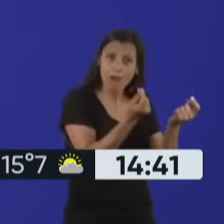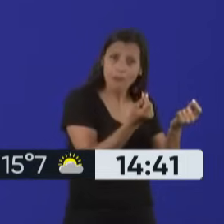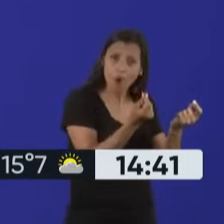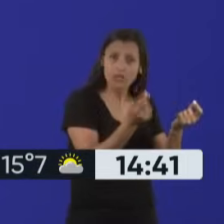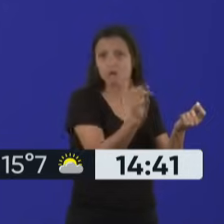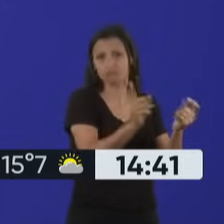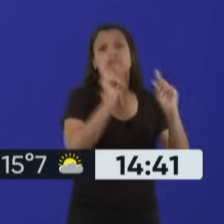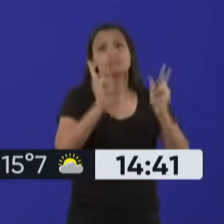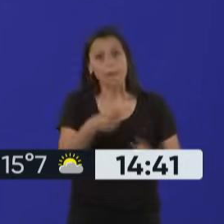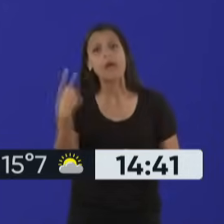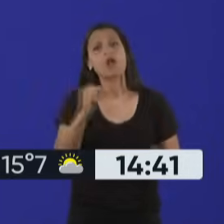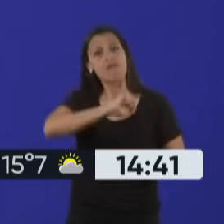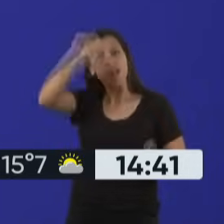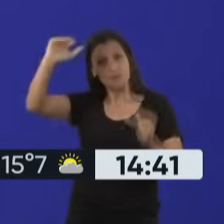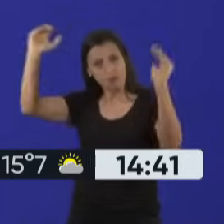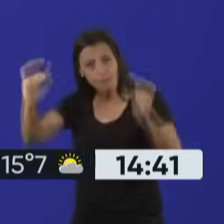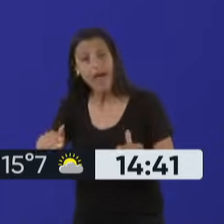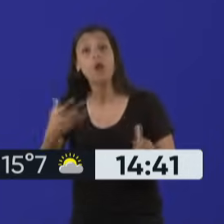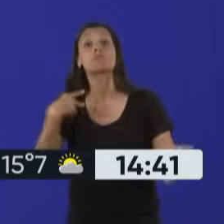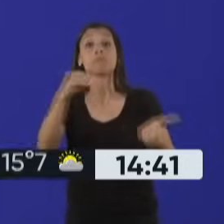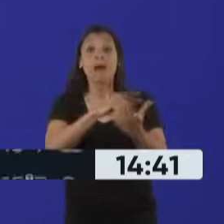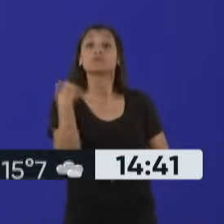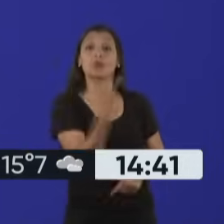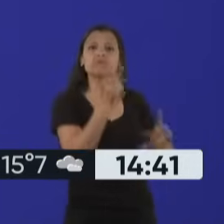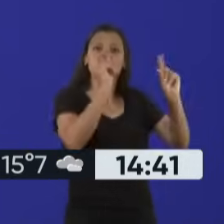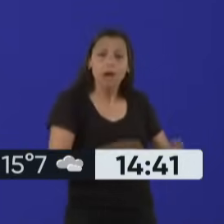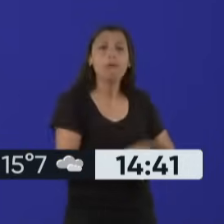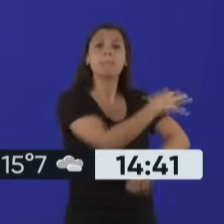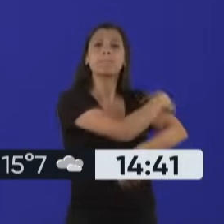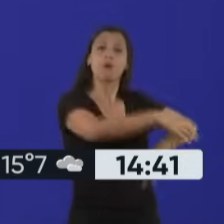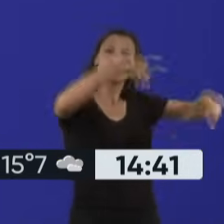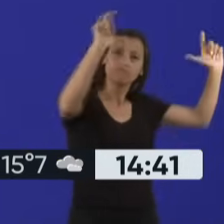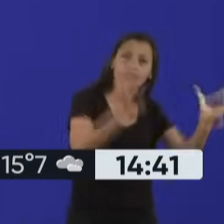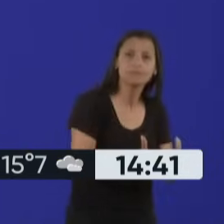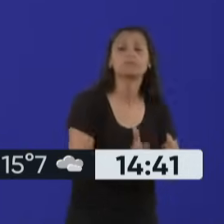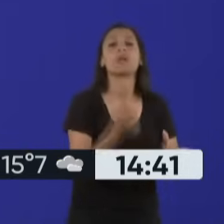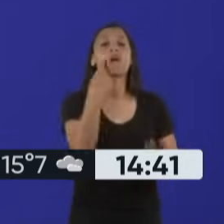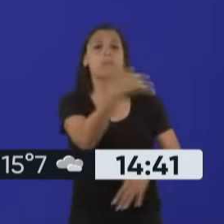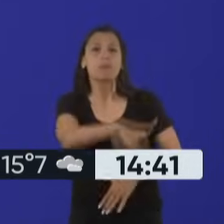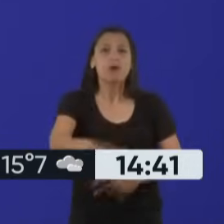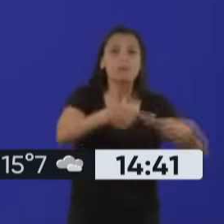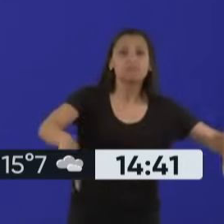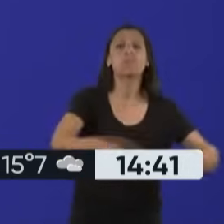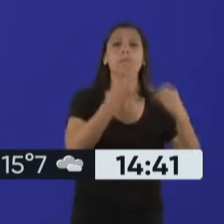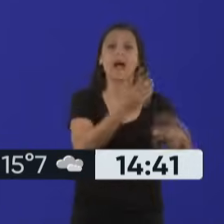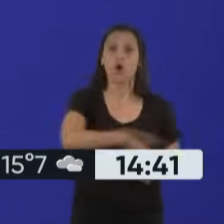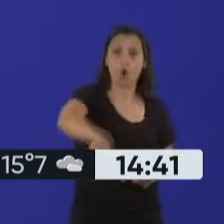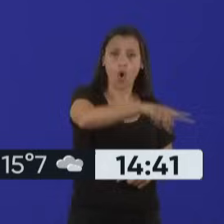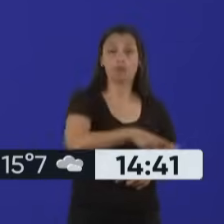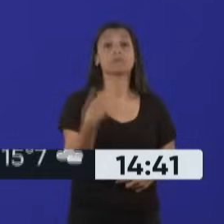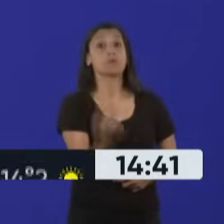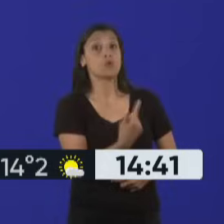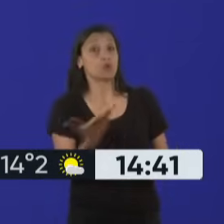que además bajamos la inflación y además sacamos gente de la pobreza y la indigencia. Es decir, generamos como